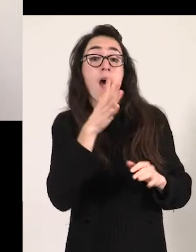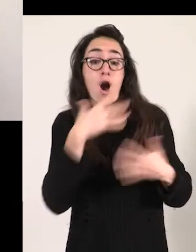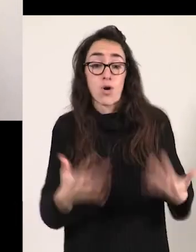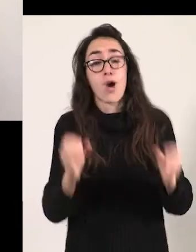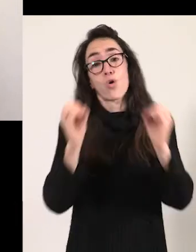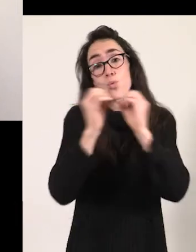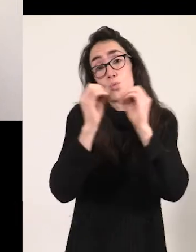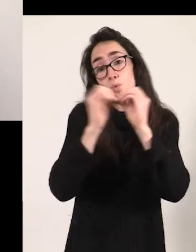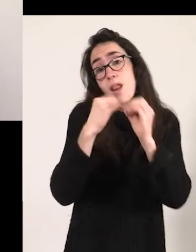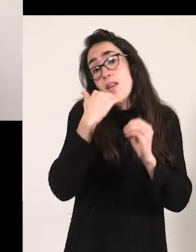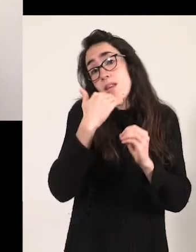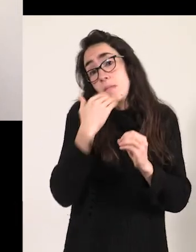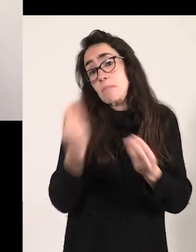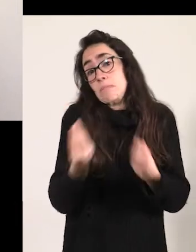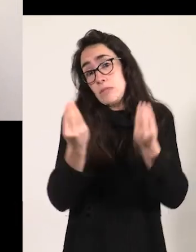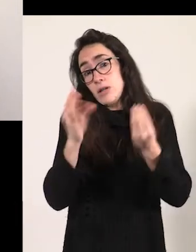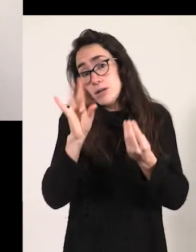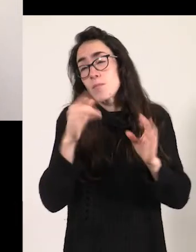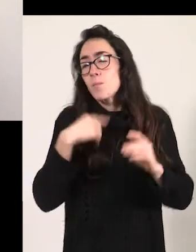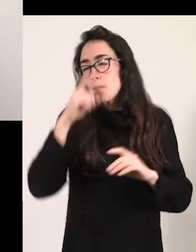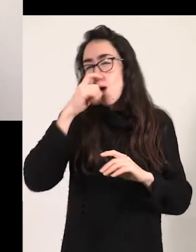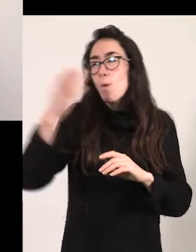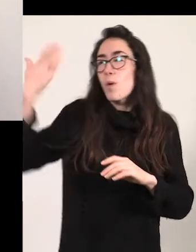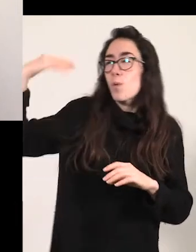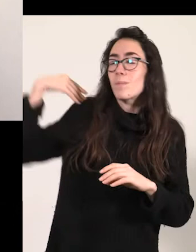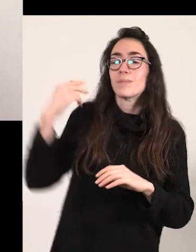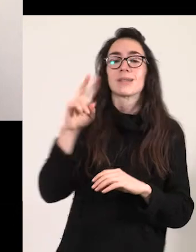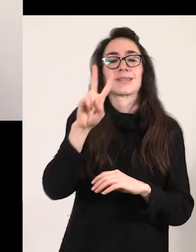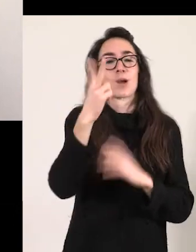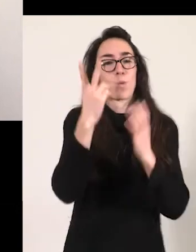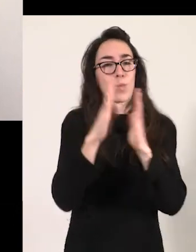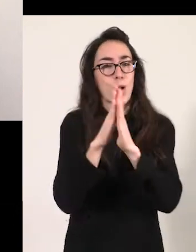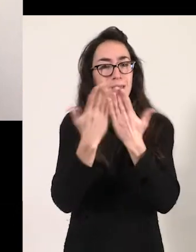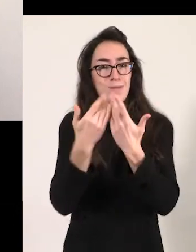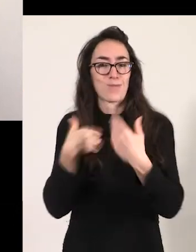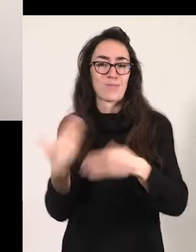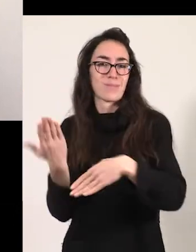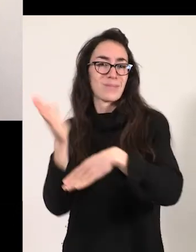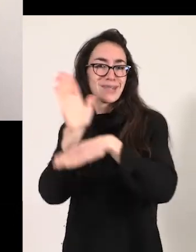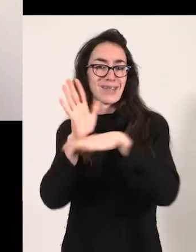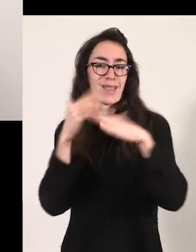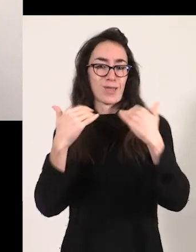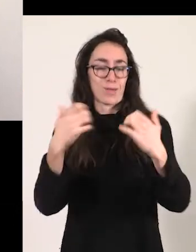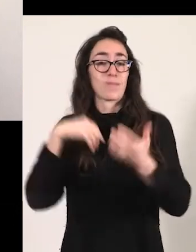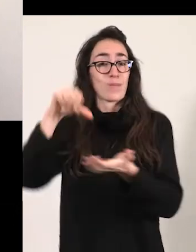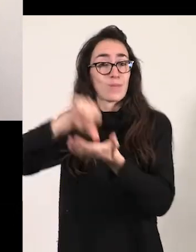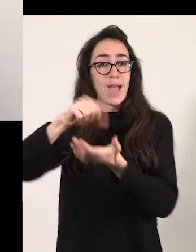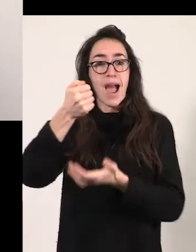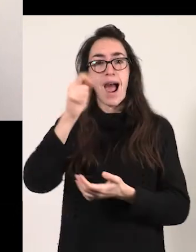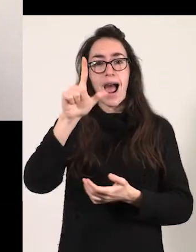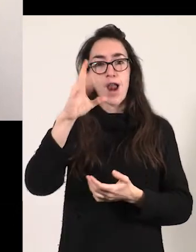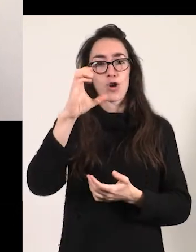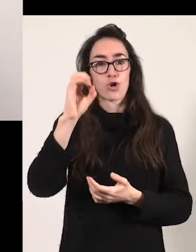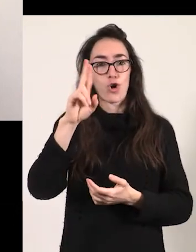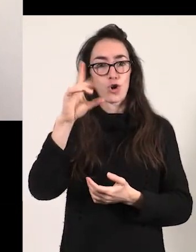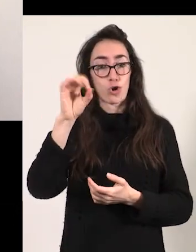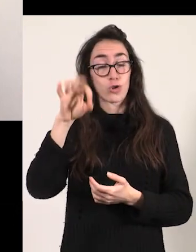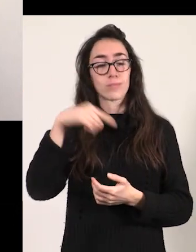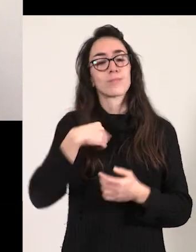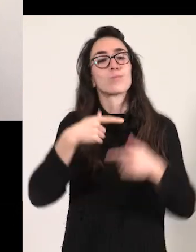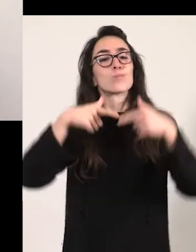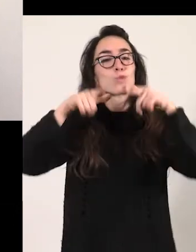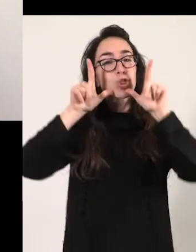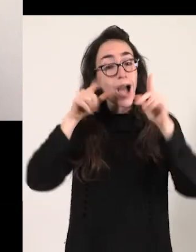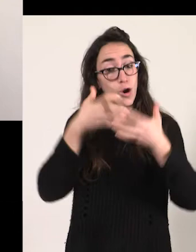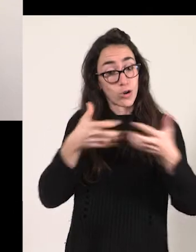que es algo más, que ya en ese sentido, pues mira, pero recuerdo que cuando yo presenté mi segundo libro en Alcorcón, la protagonista de mi